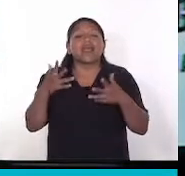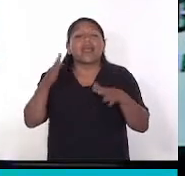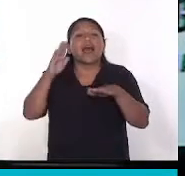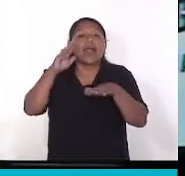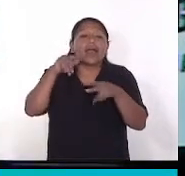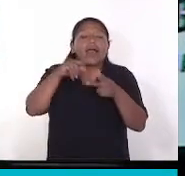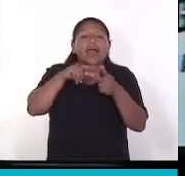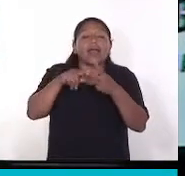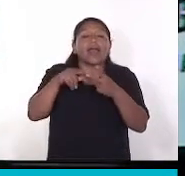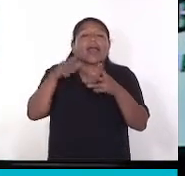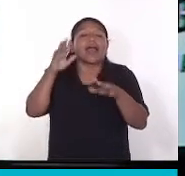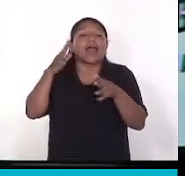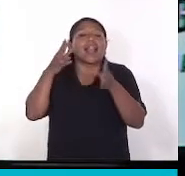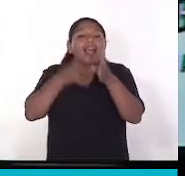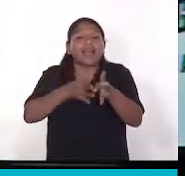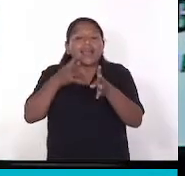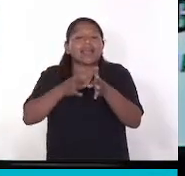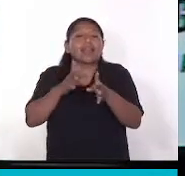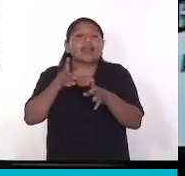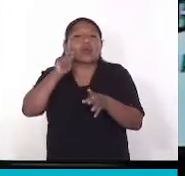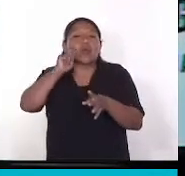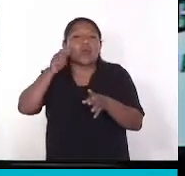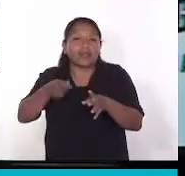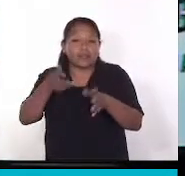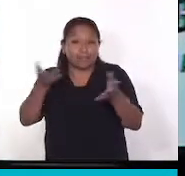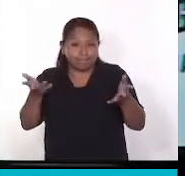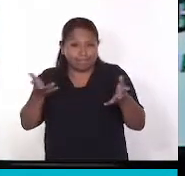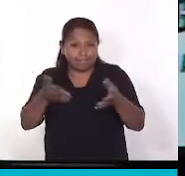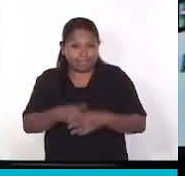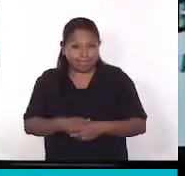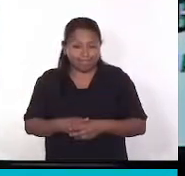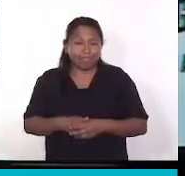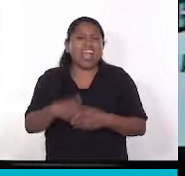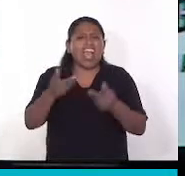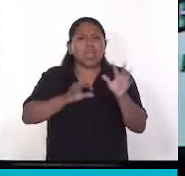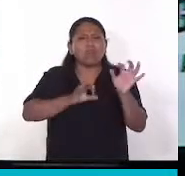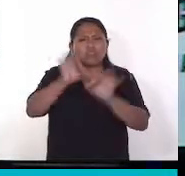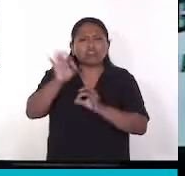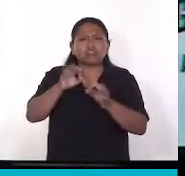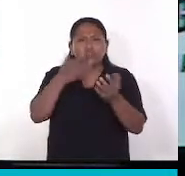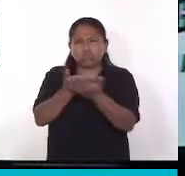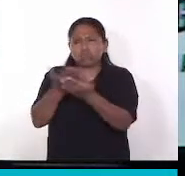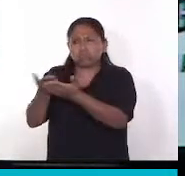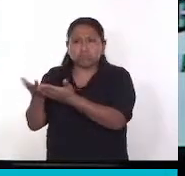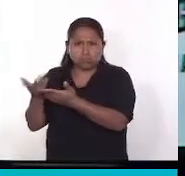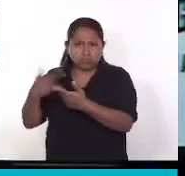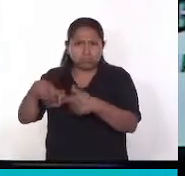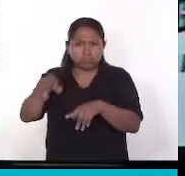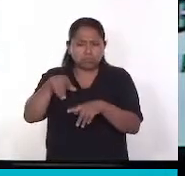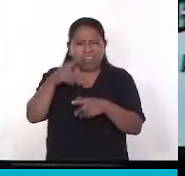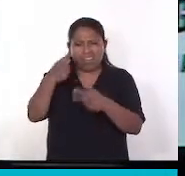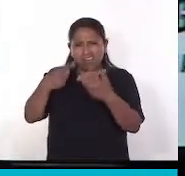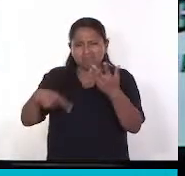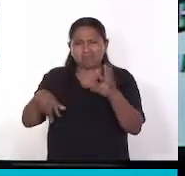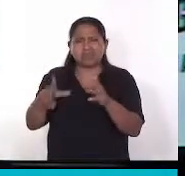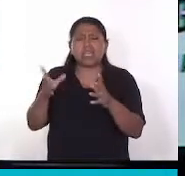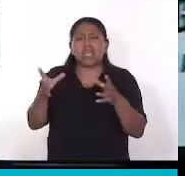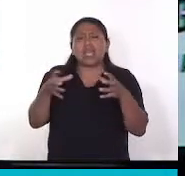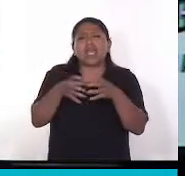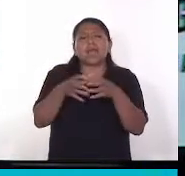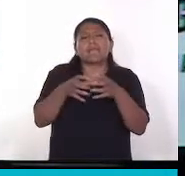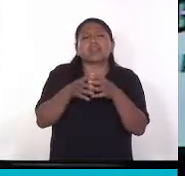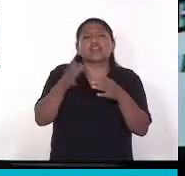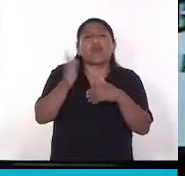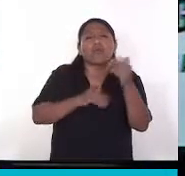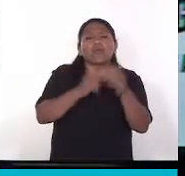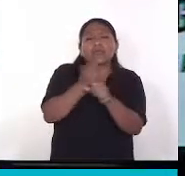guerra en Ucrania. Hay distintos proyectos presentados. van a ver que el proyecto del Partido Obrero tiene una